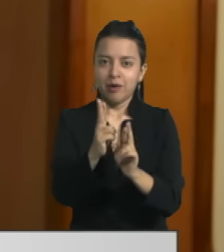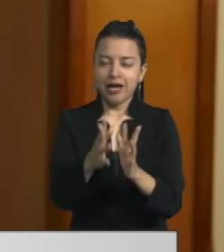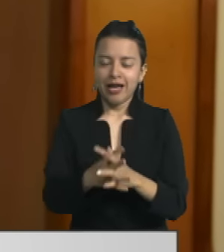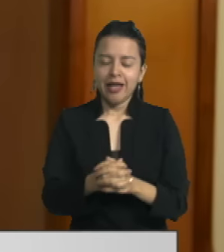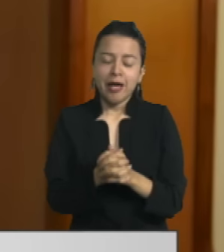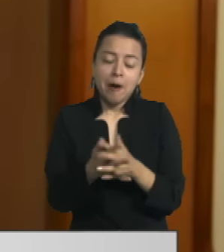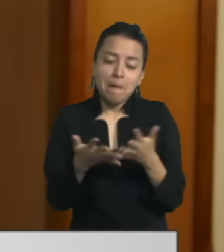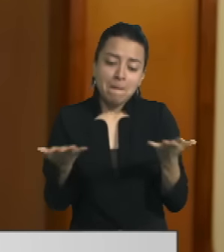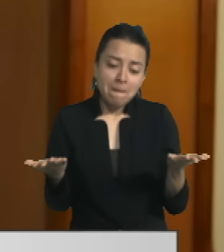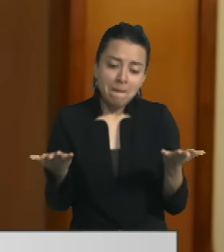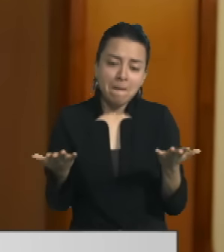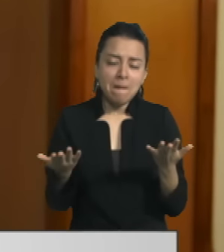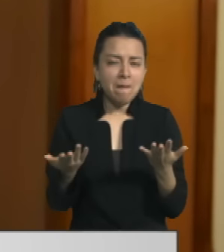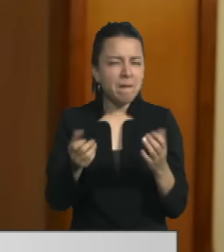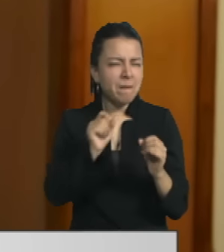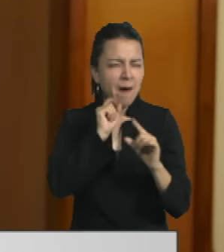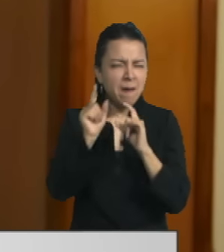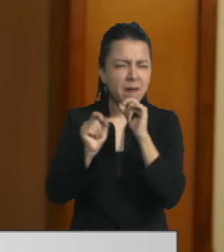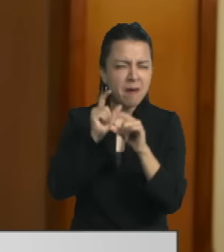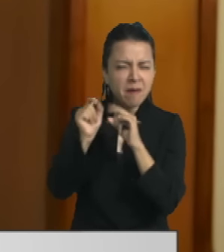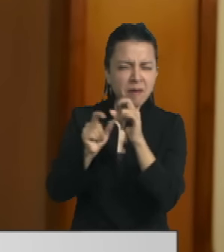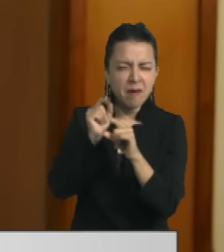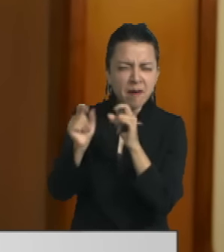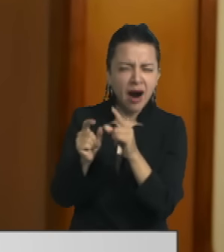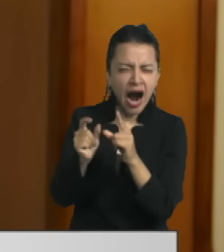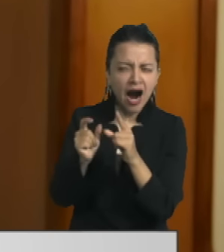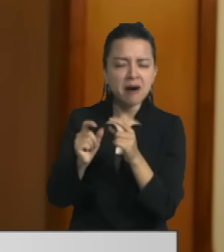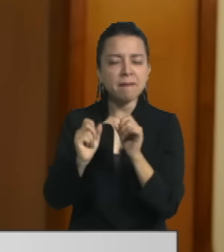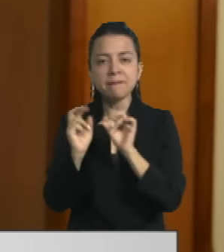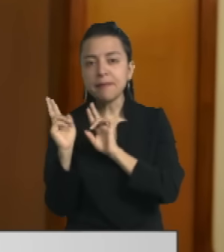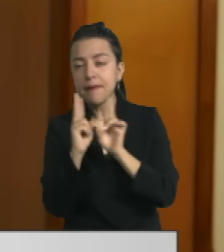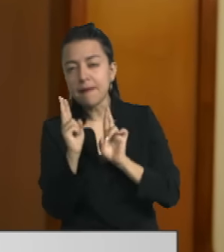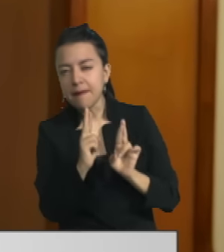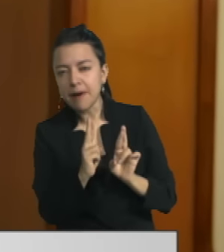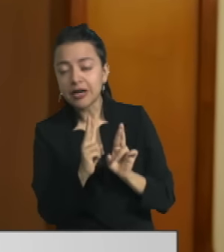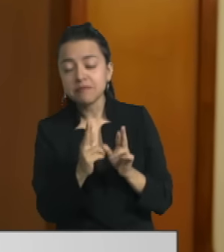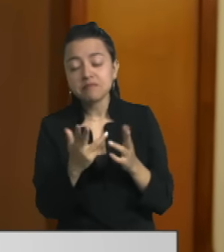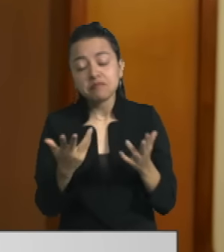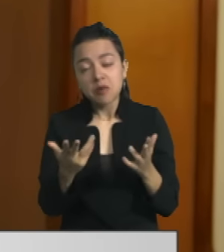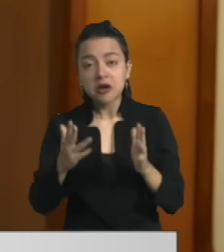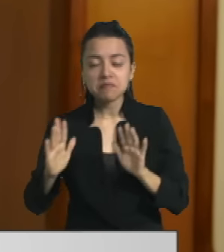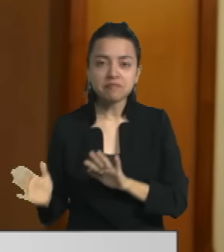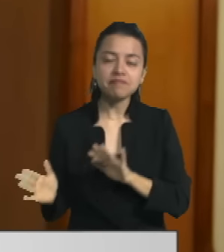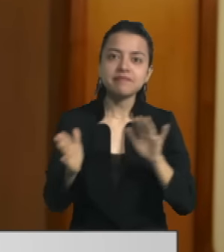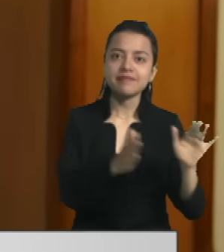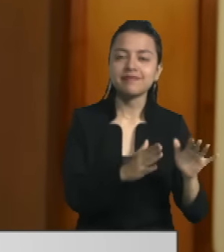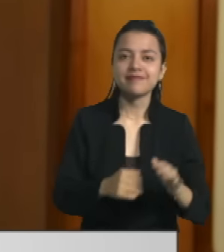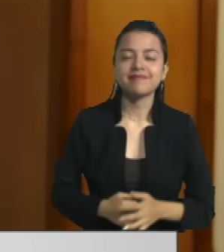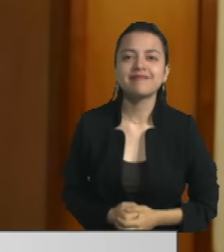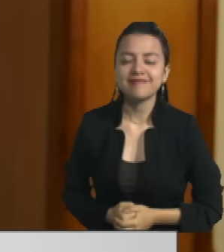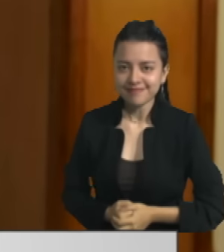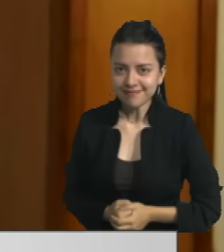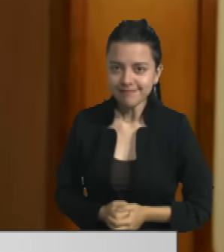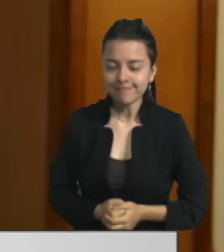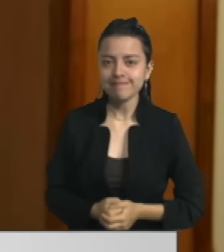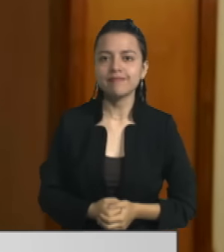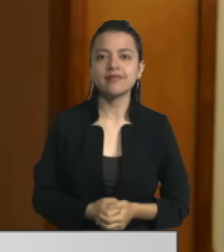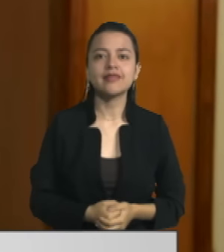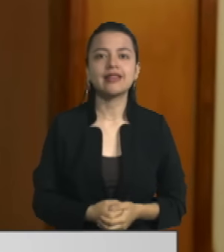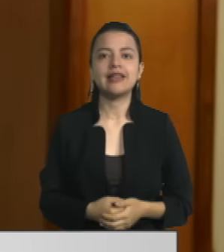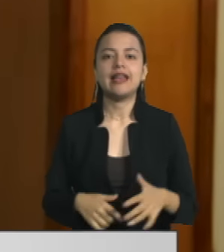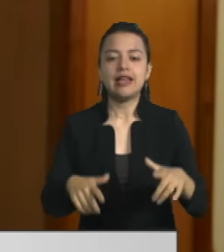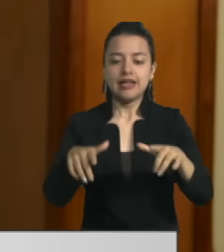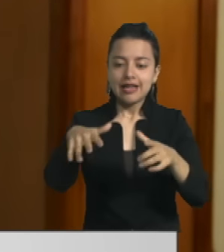todas estas inquietudes que les hace llegar eh la oposición en el consejo de Bogotá volvemos a cambiar de tema ahora actualizamos el nivel del sistema